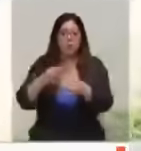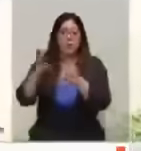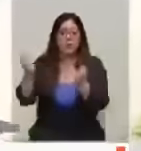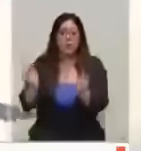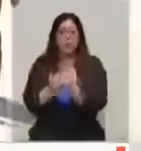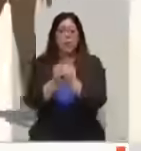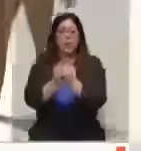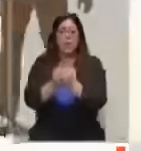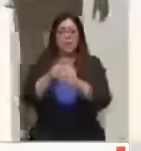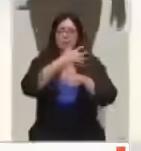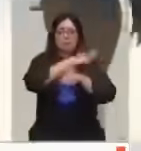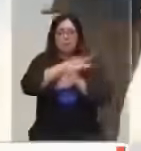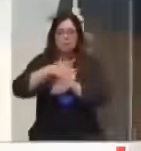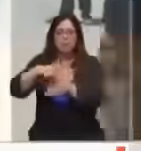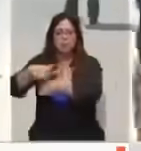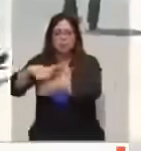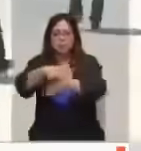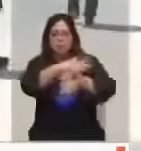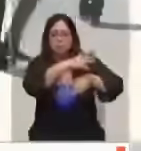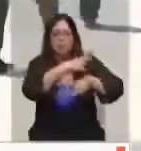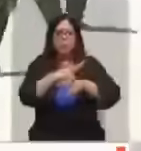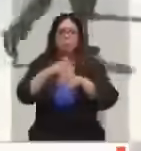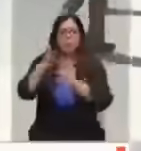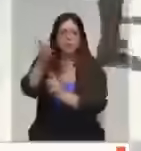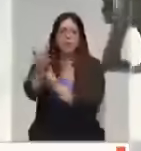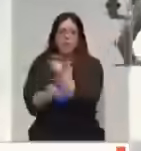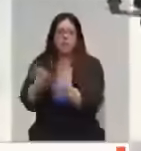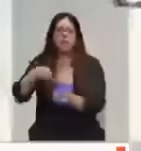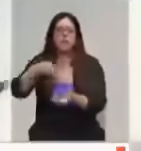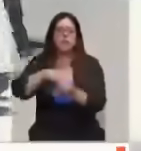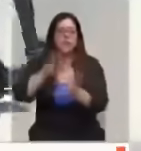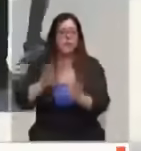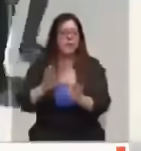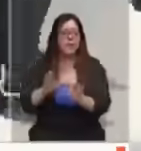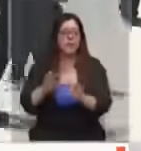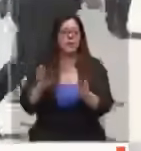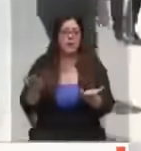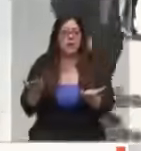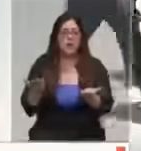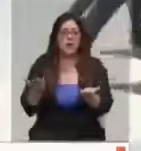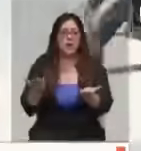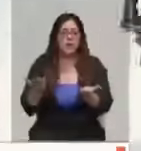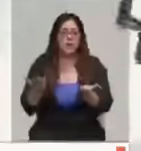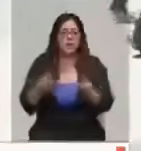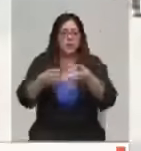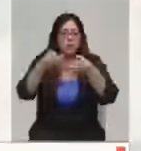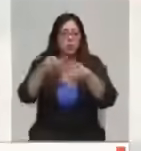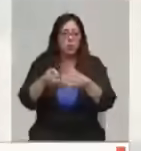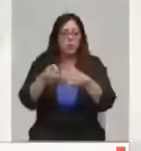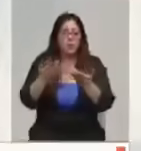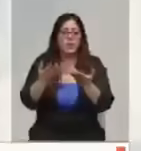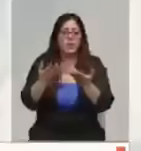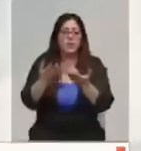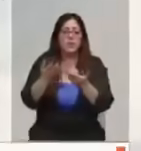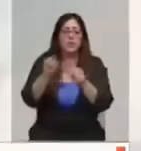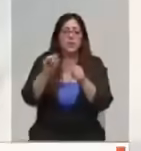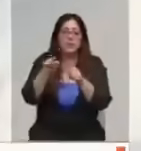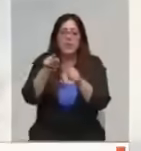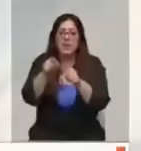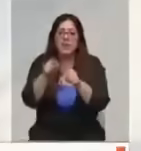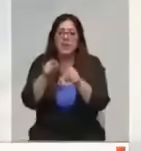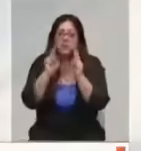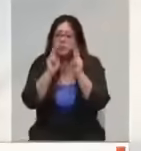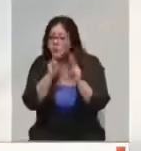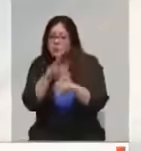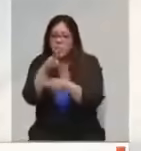baja y va caminando y las personas también están esperándola un poco más hacia donde está. Justo detrás tuyo está Fernando. Ahora sí,